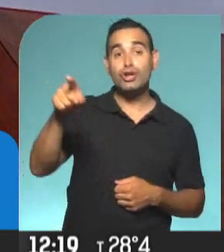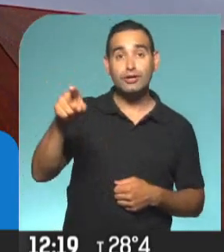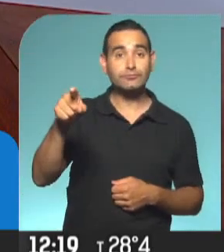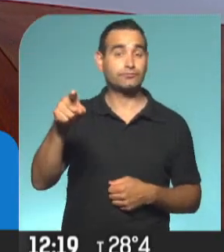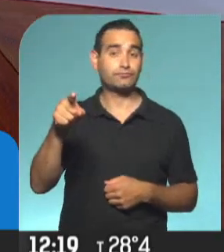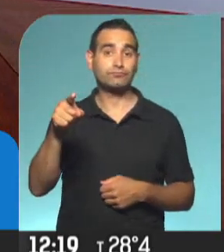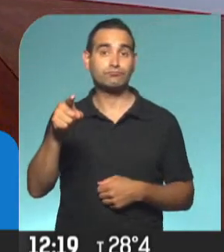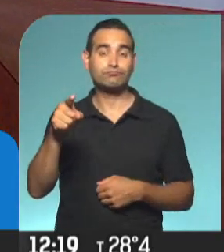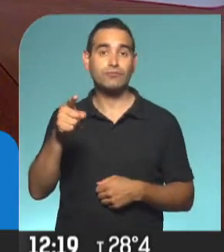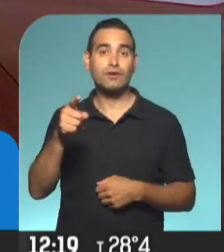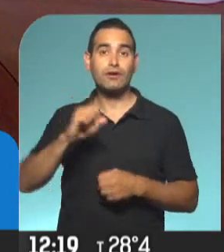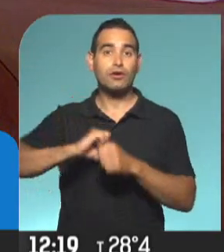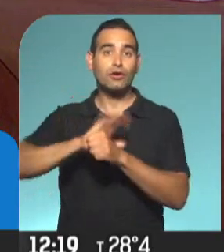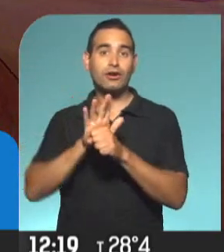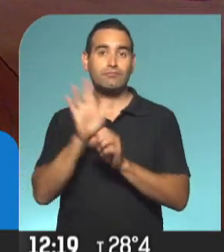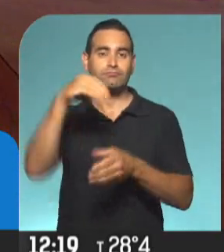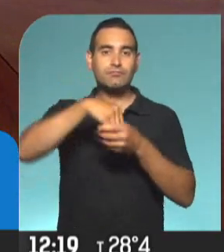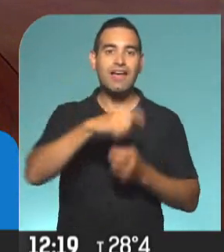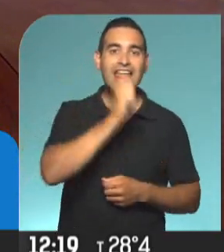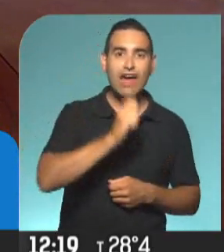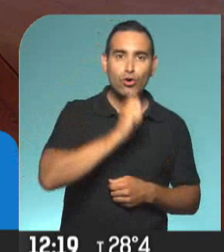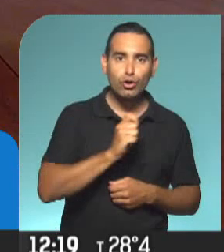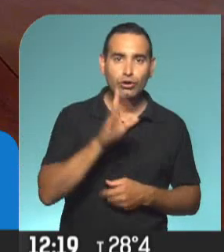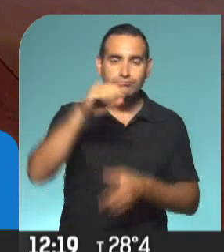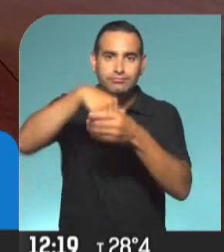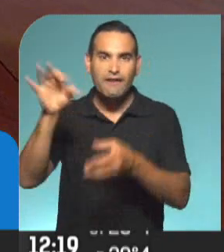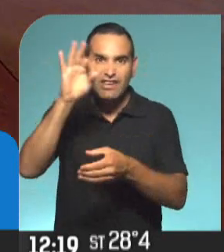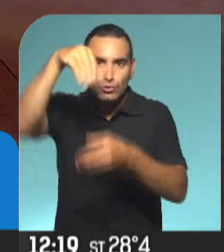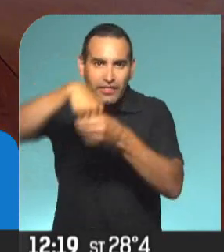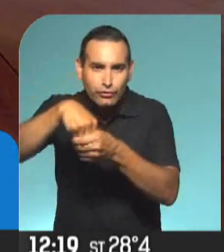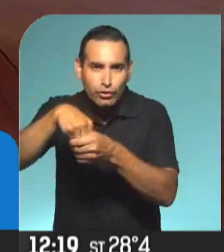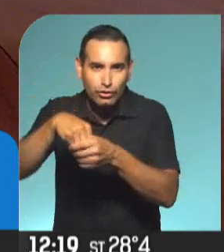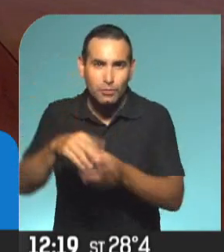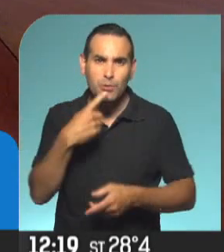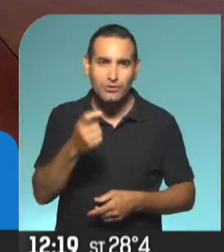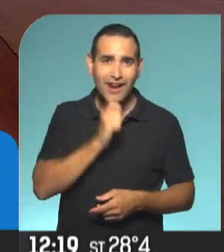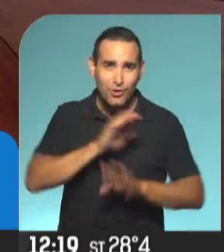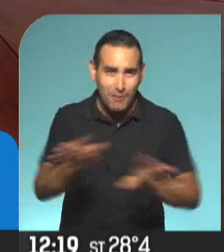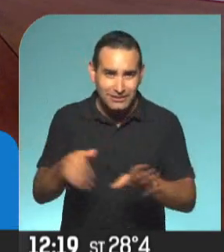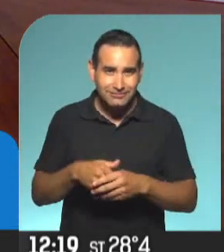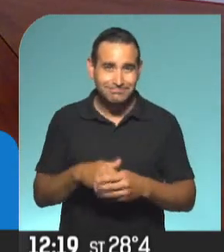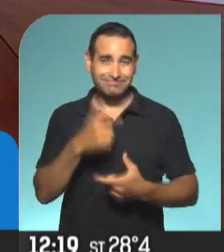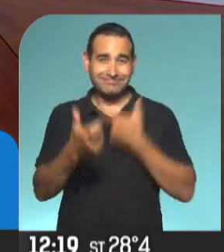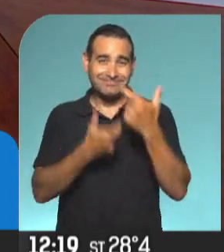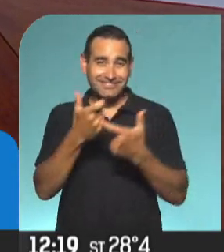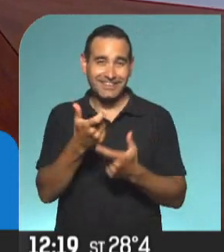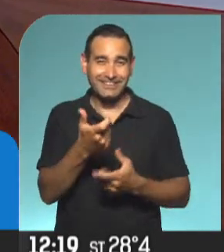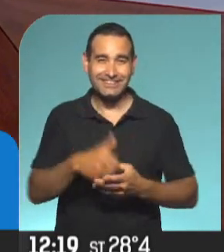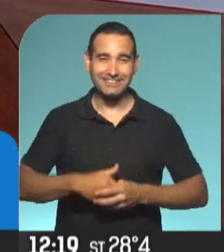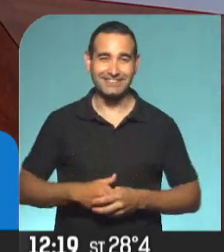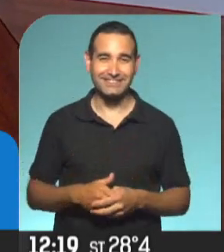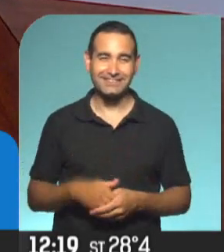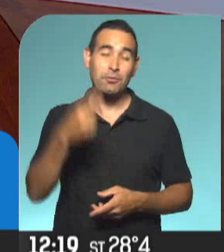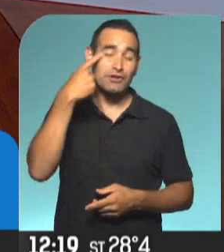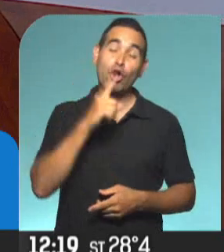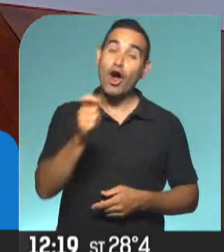el virus en helado. O sea, ¿no podemos comer más helado? Usted me dirá que no porque engorda,